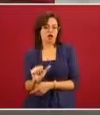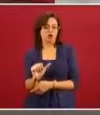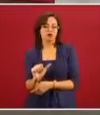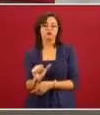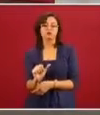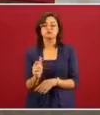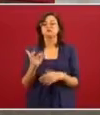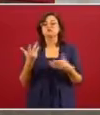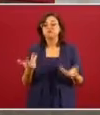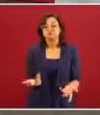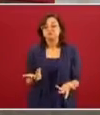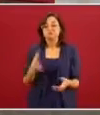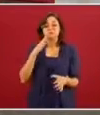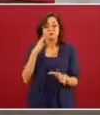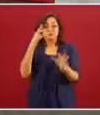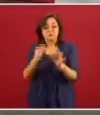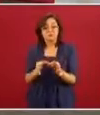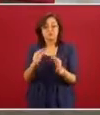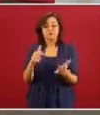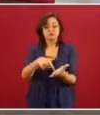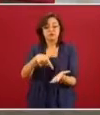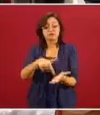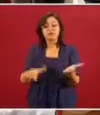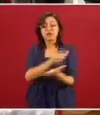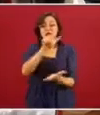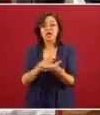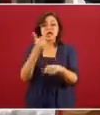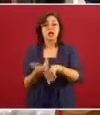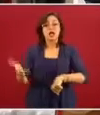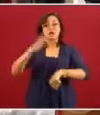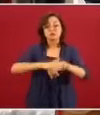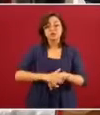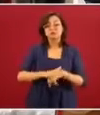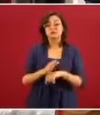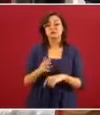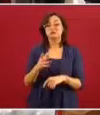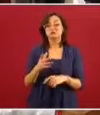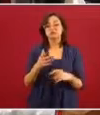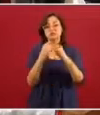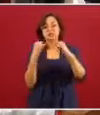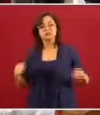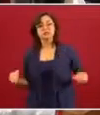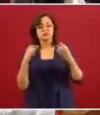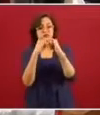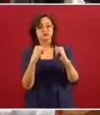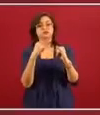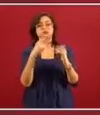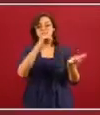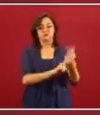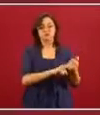y por lo tanto las responsabilidades legales y administrativas que pueden adquirir las instituciones respecto